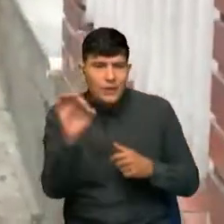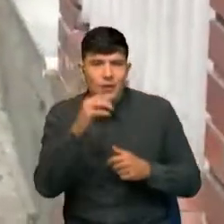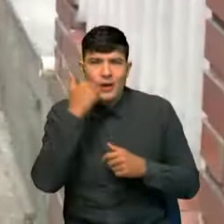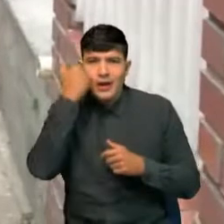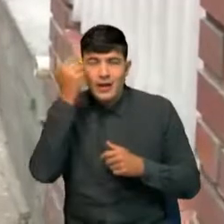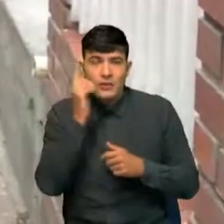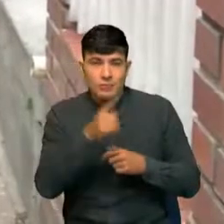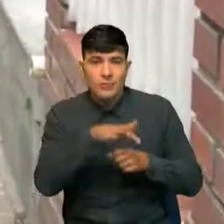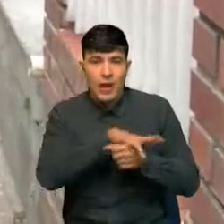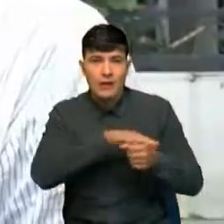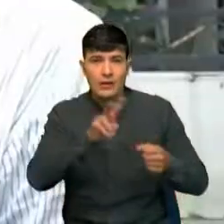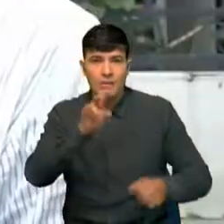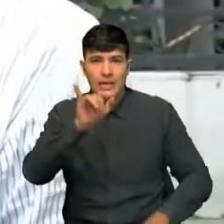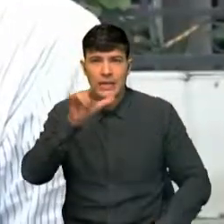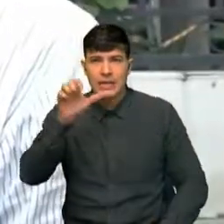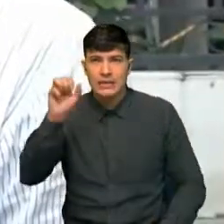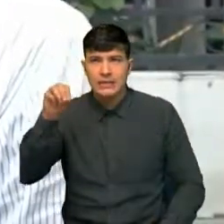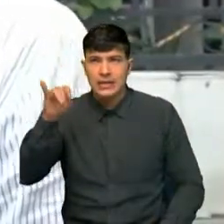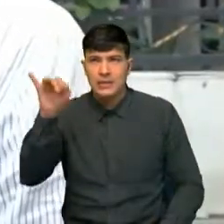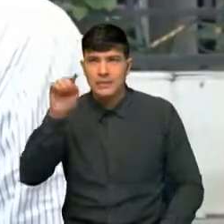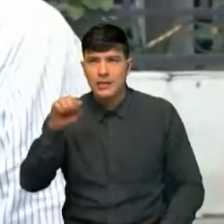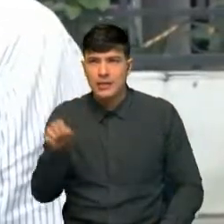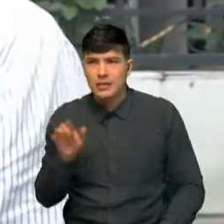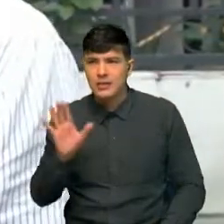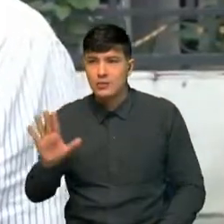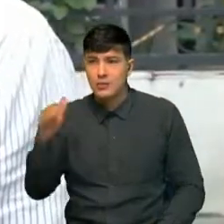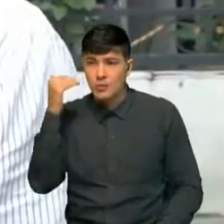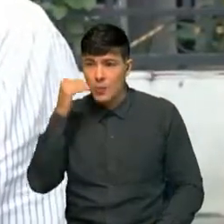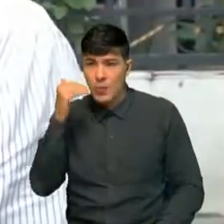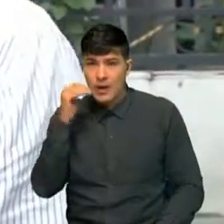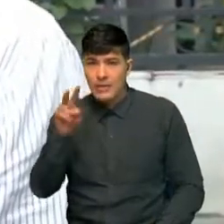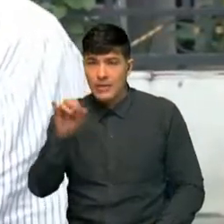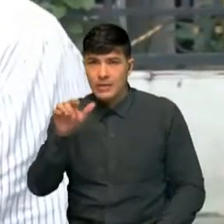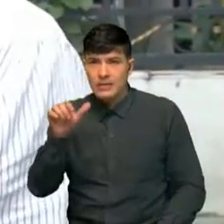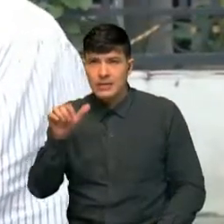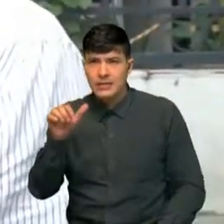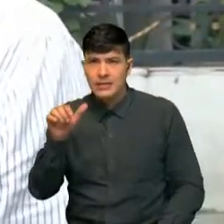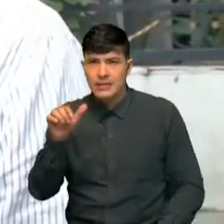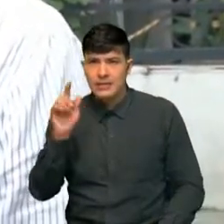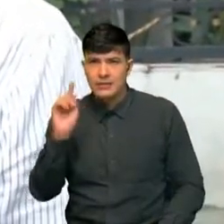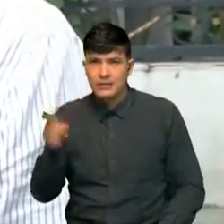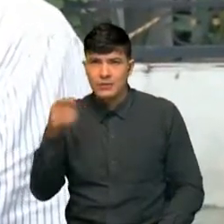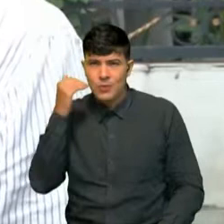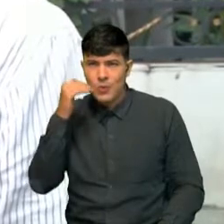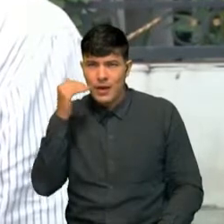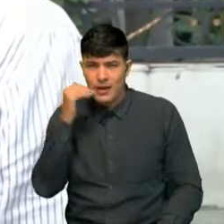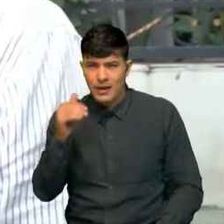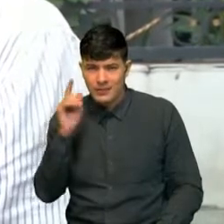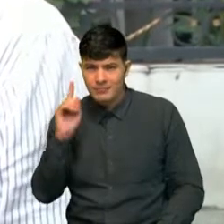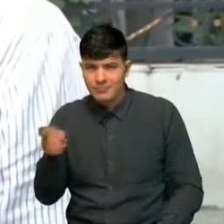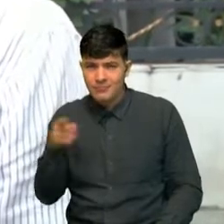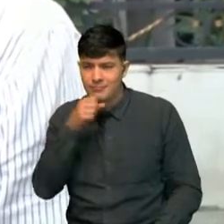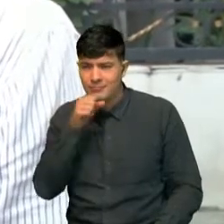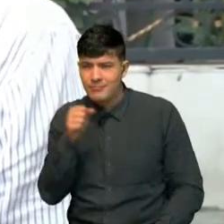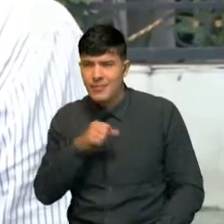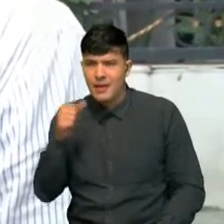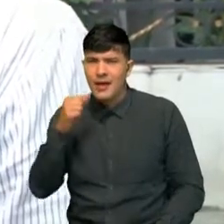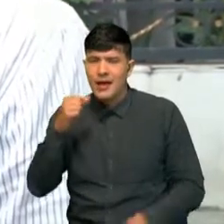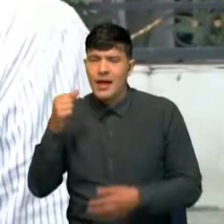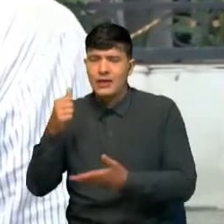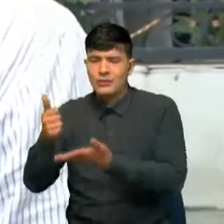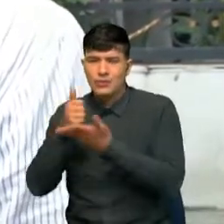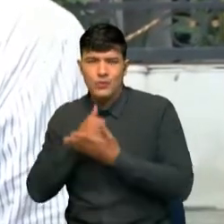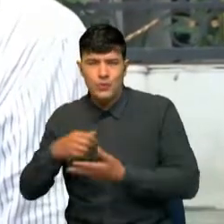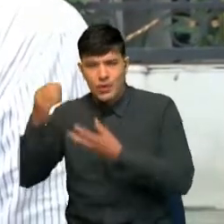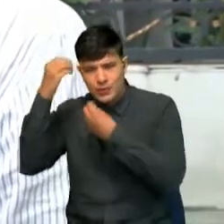Evangelina pues ha sido aquí la mamá de todos nosotros porque pues, bien es cierto, nos vio crecer desde muy niños y nos